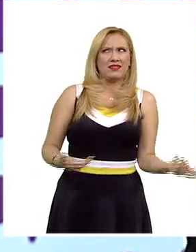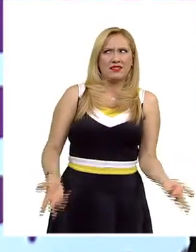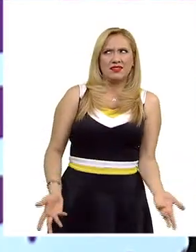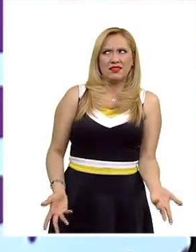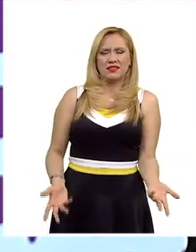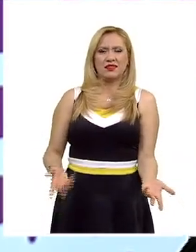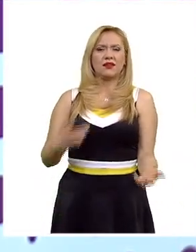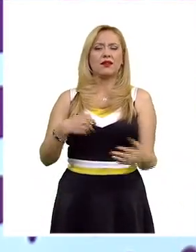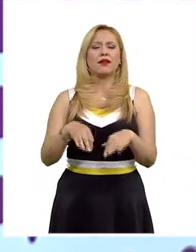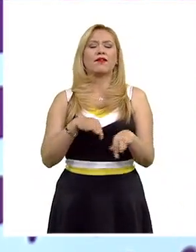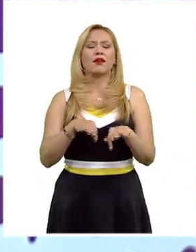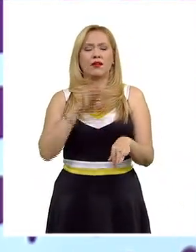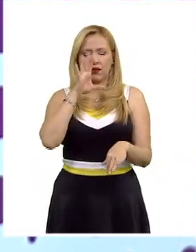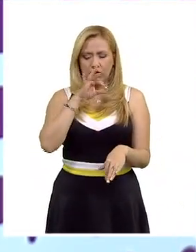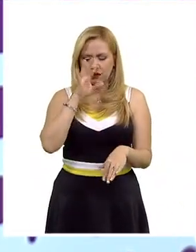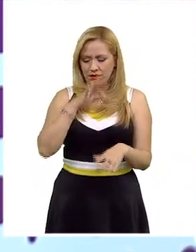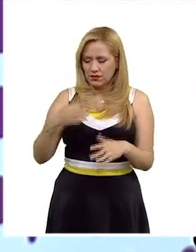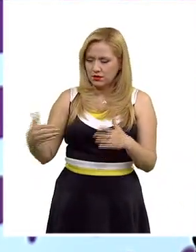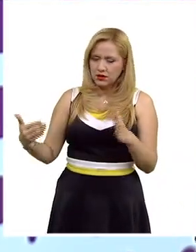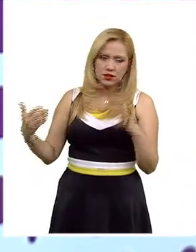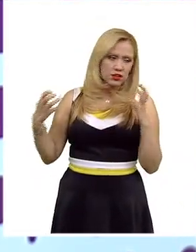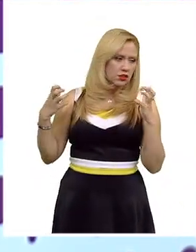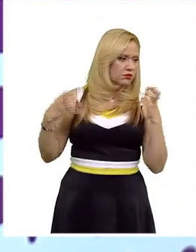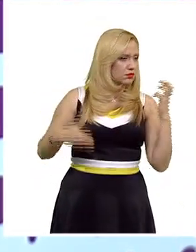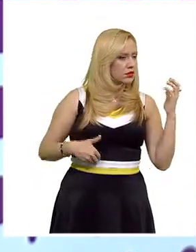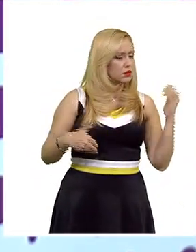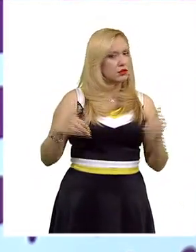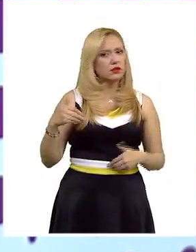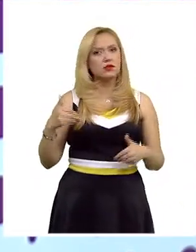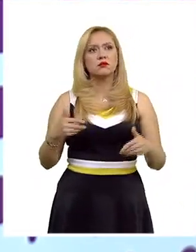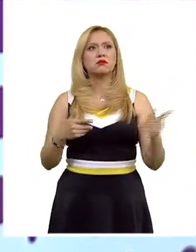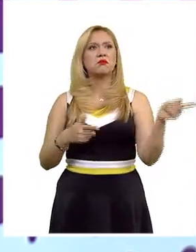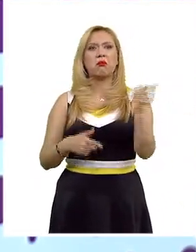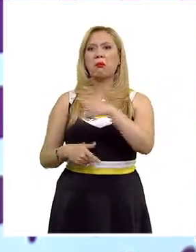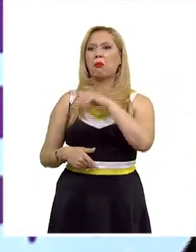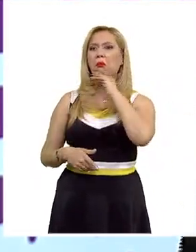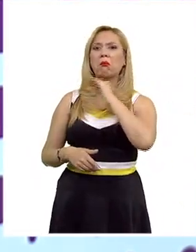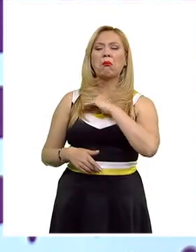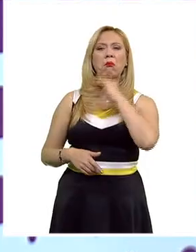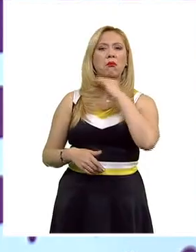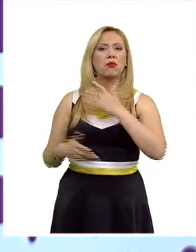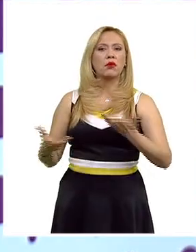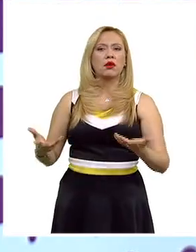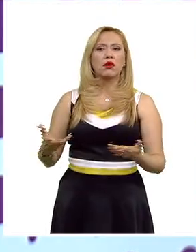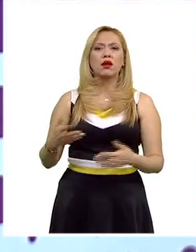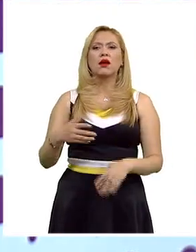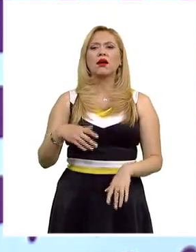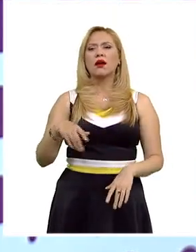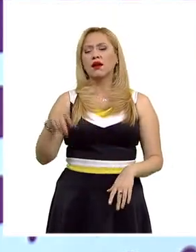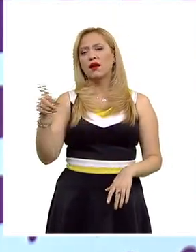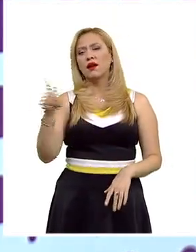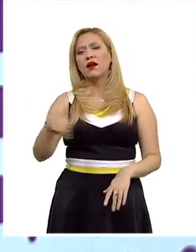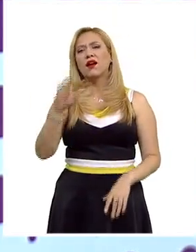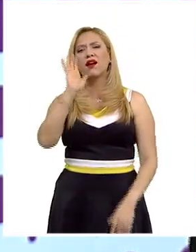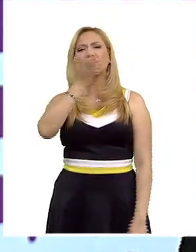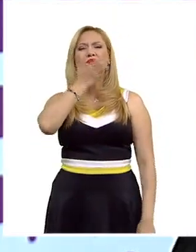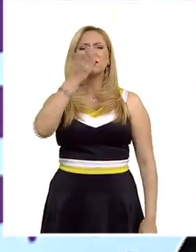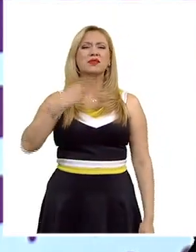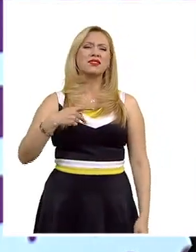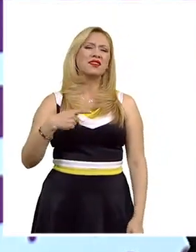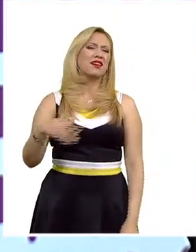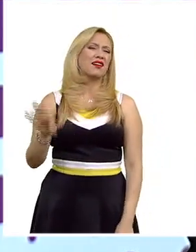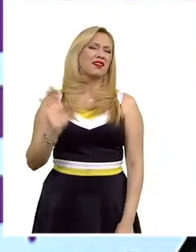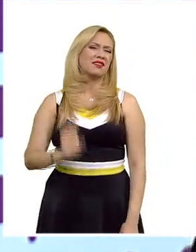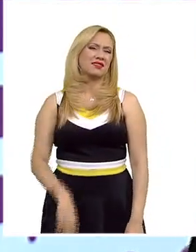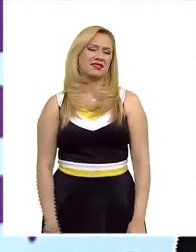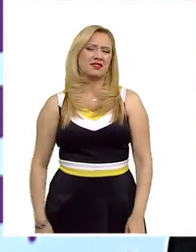sobrevivencia en los trabajos y que no ha habido mecanismos y que además hay mucha impunidad al respecto, se permitía por un lado socialmente, se permite,